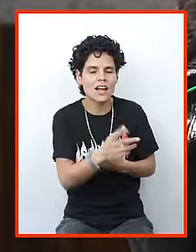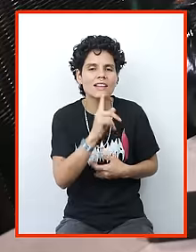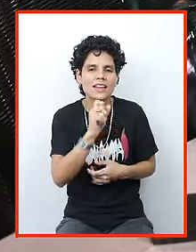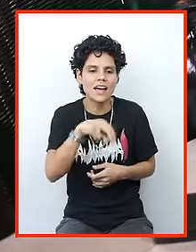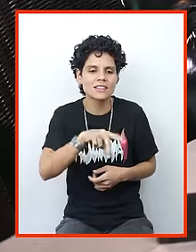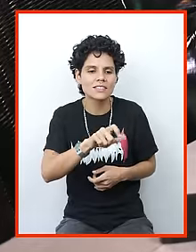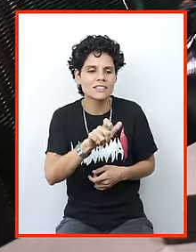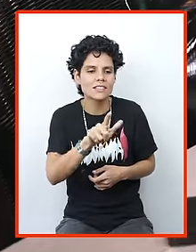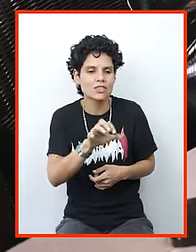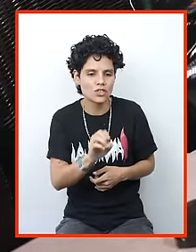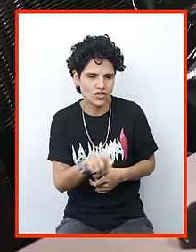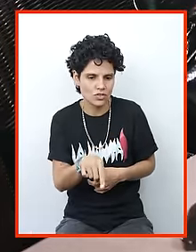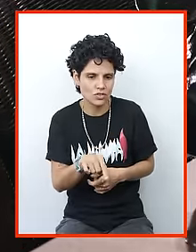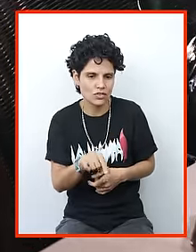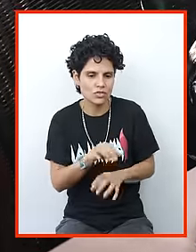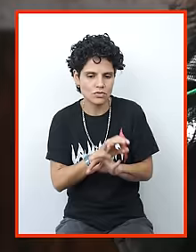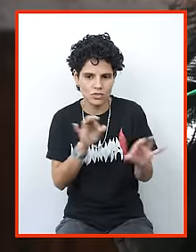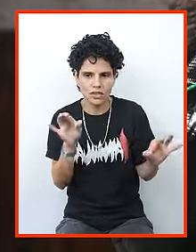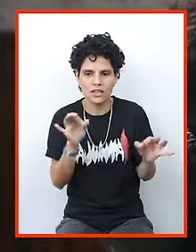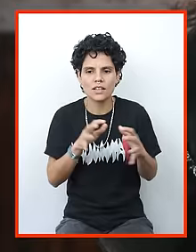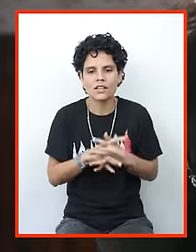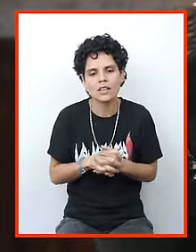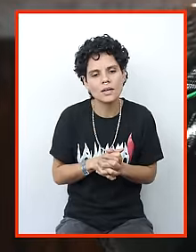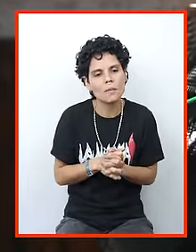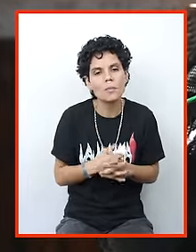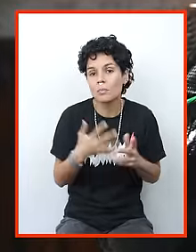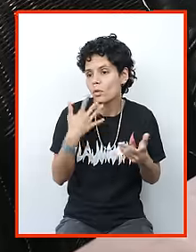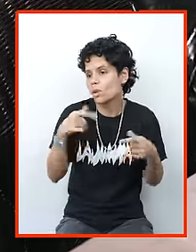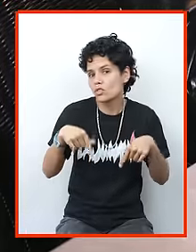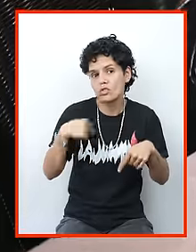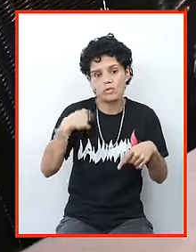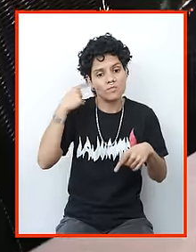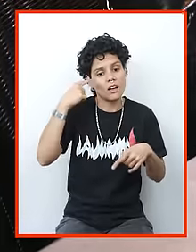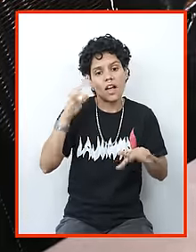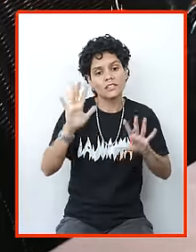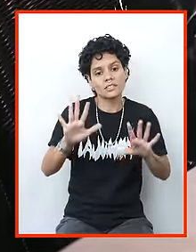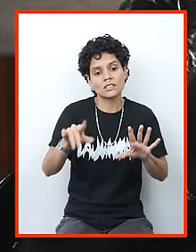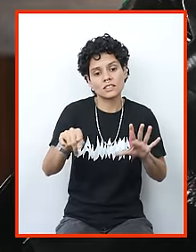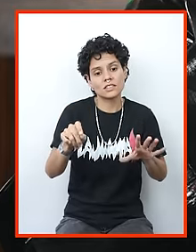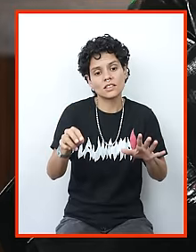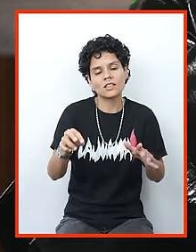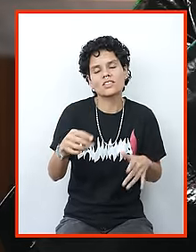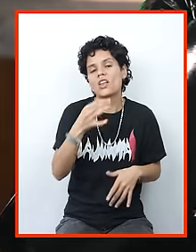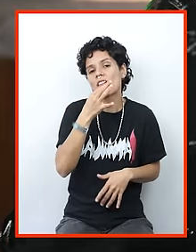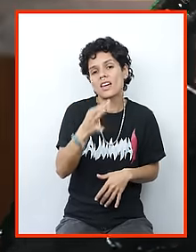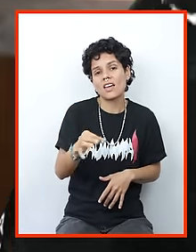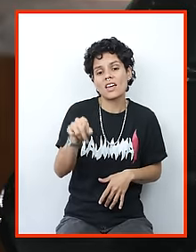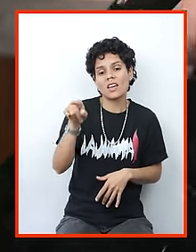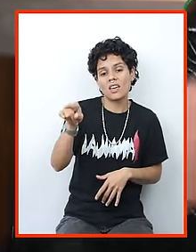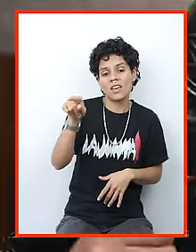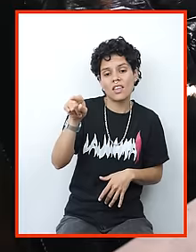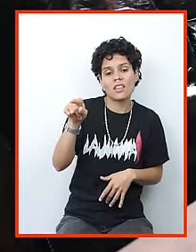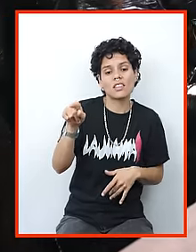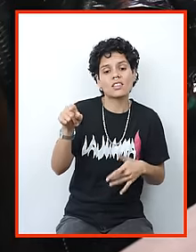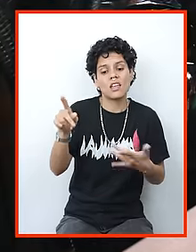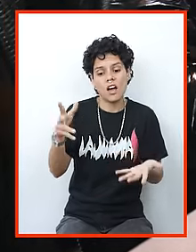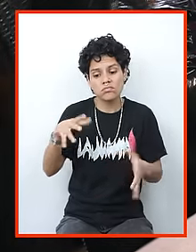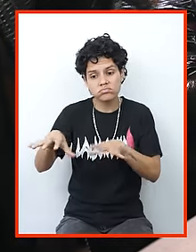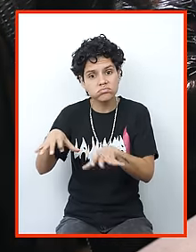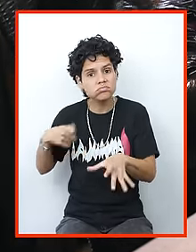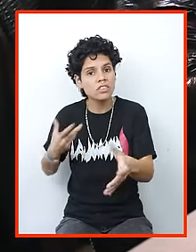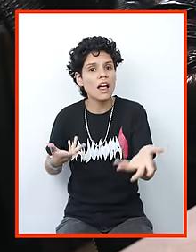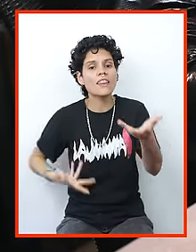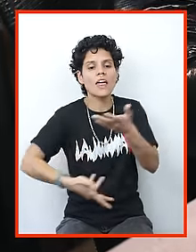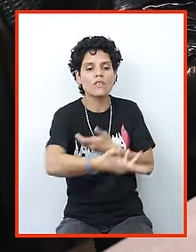el Tanjiro. Y yo quedé súper bajoneado, ¿no? Porque así somos en este programa. Yo dije, oye, Juan, el Easy Kid devolvió el Tanjiro, Juan. Y nosotros, a pesar